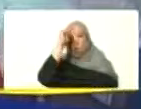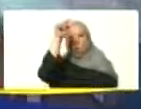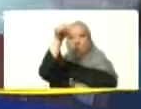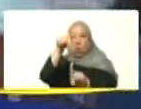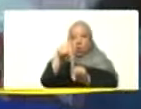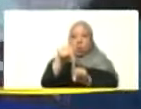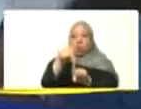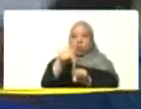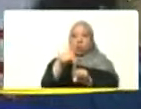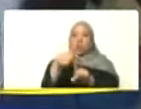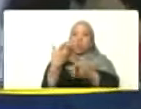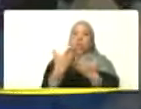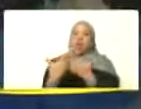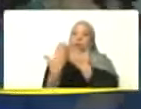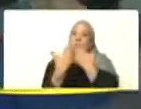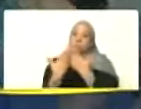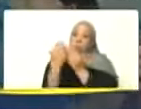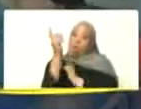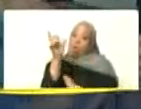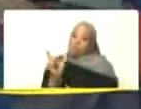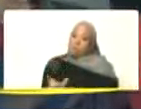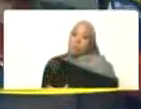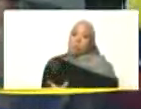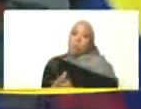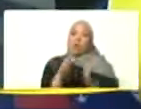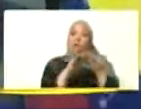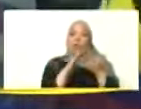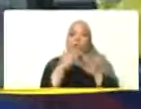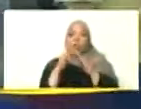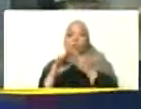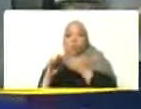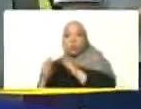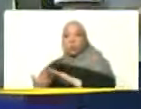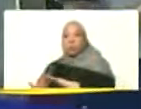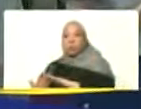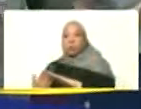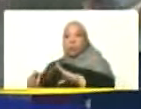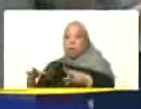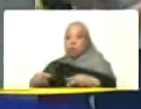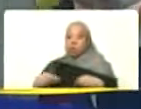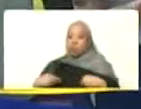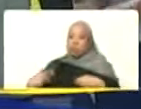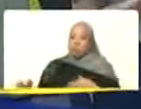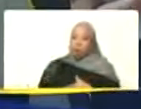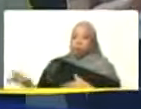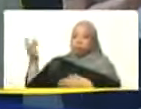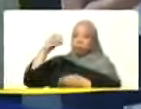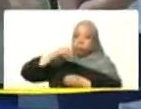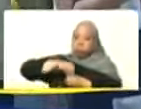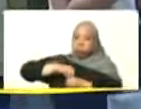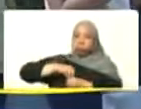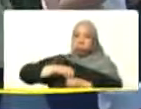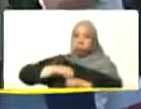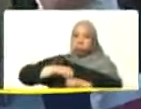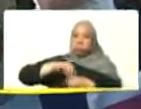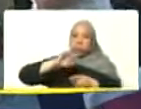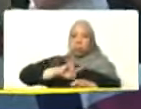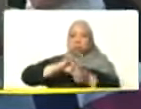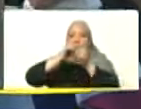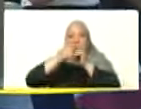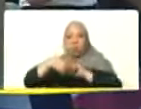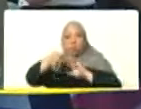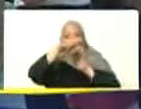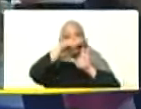objetivo es que el estudiante y que esa comunidad que se suma a nosotros, así como lo dijo usted, que a través de ese